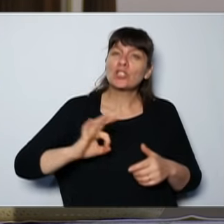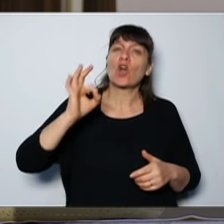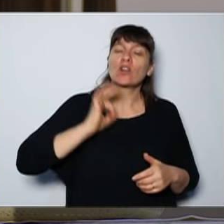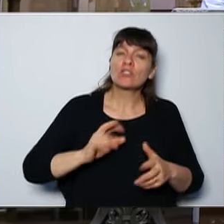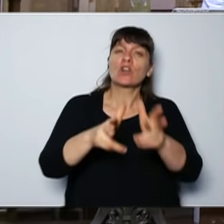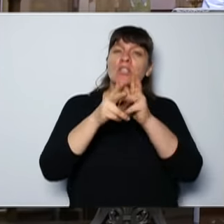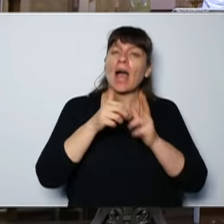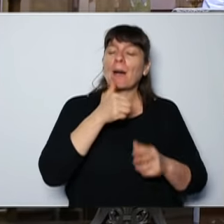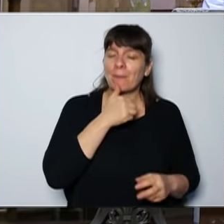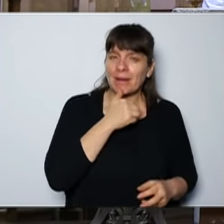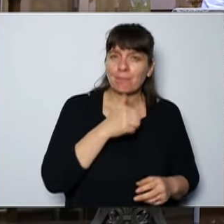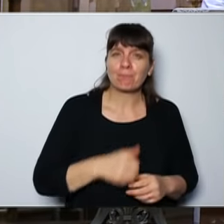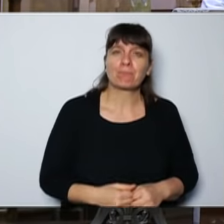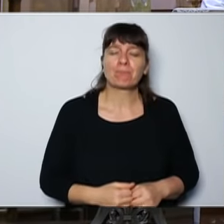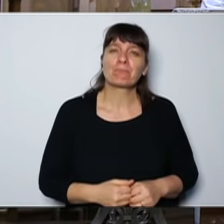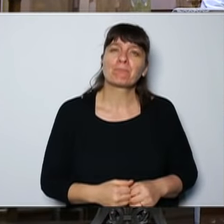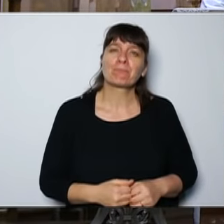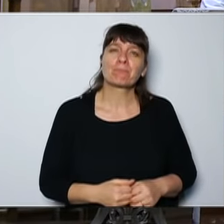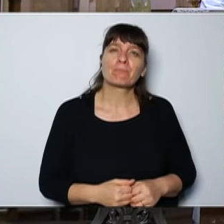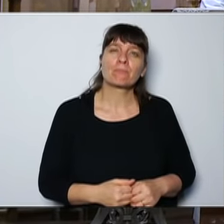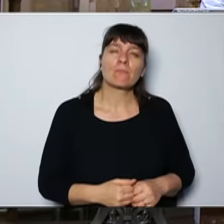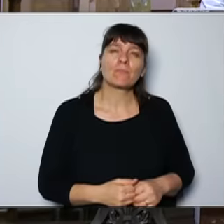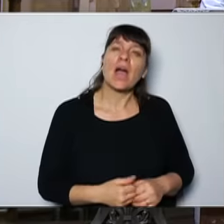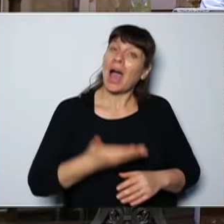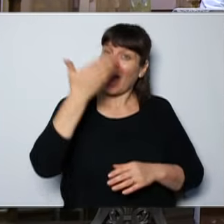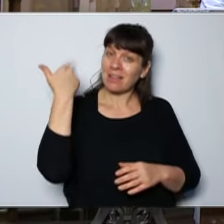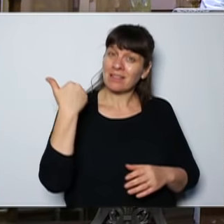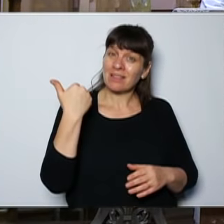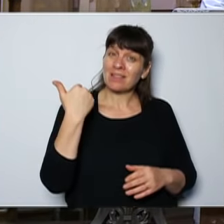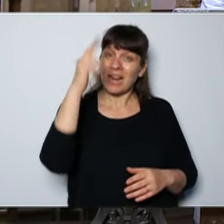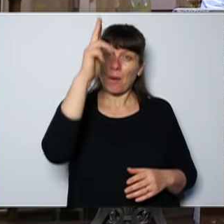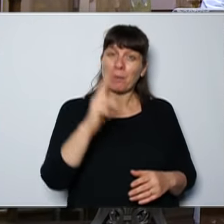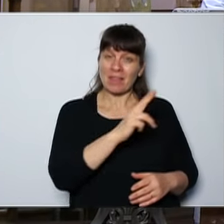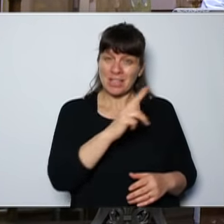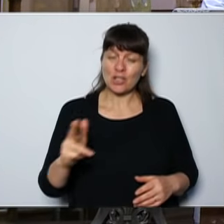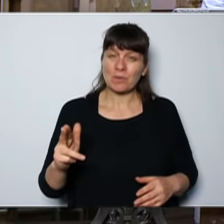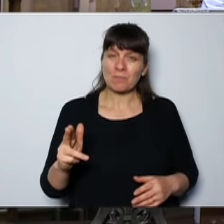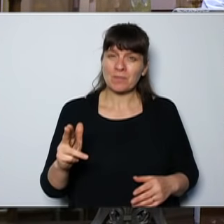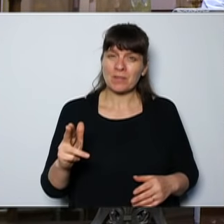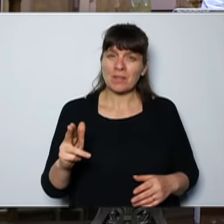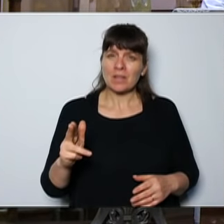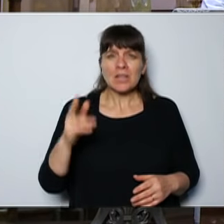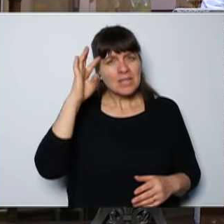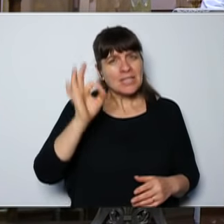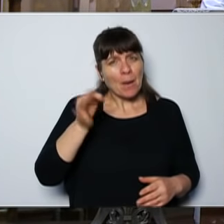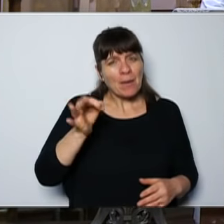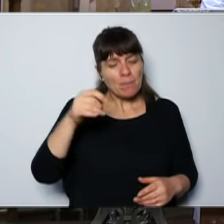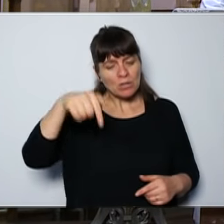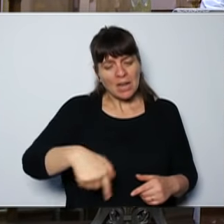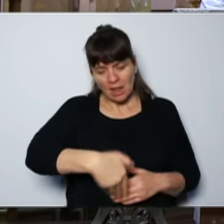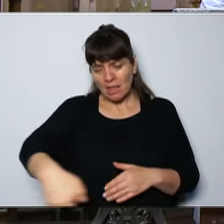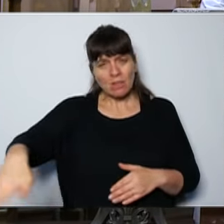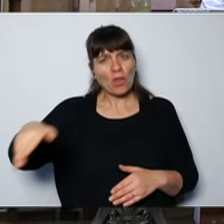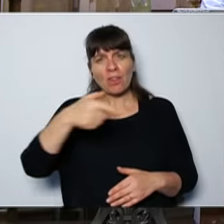los siglos de los siglos. Amén. Antes de recibir la bendición, nos hemos enterado en estos